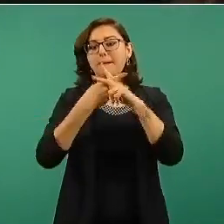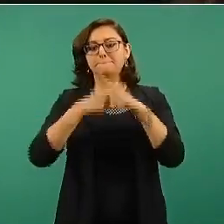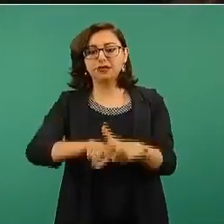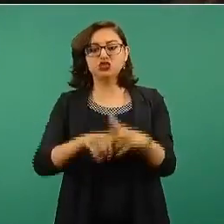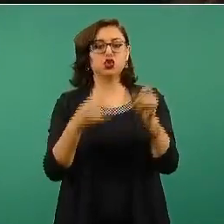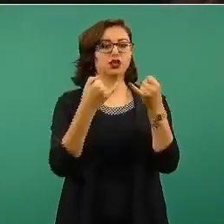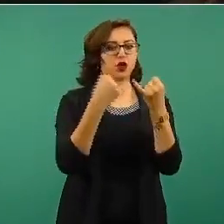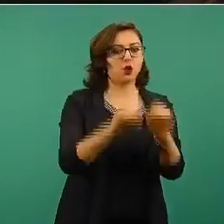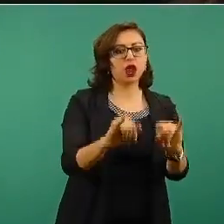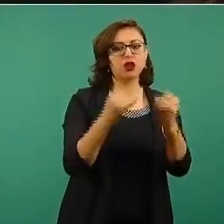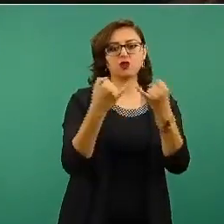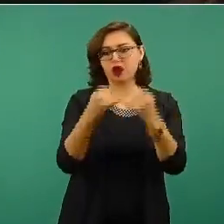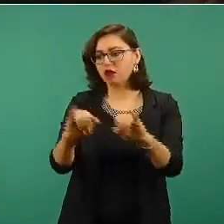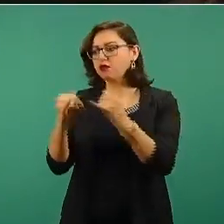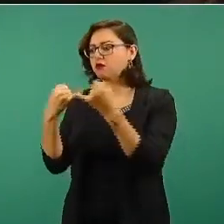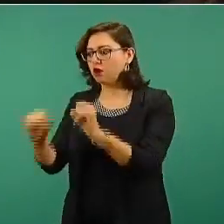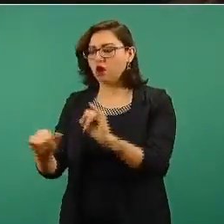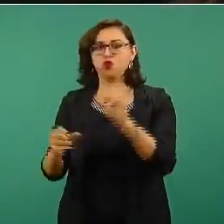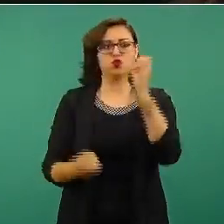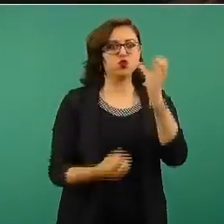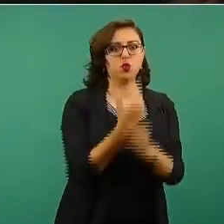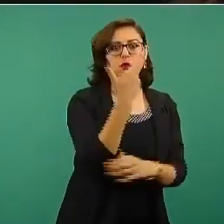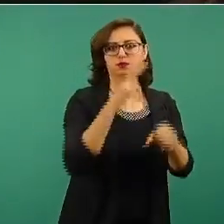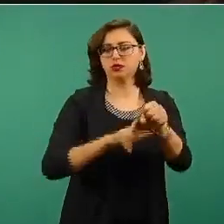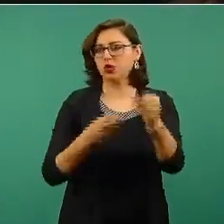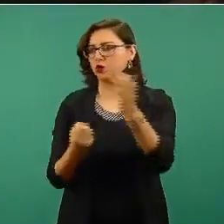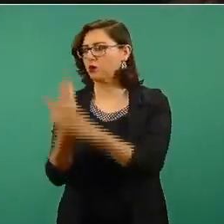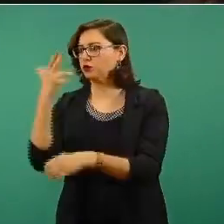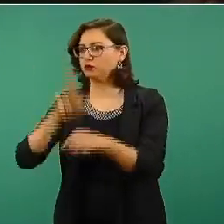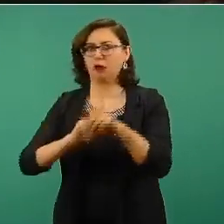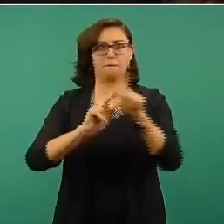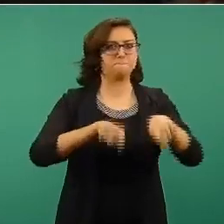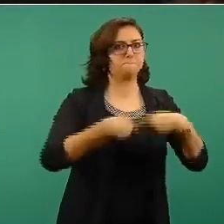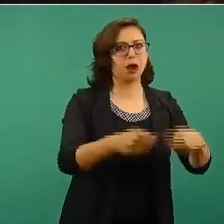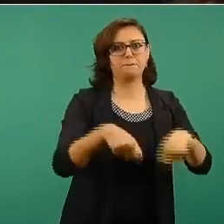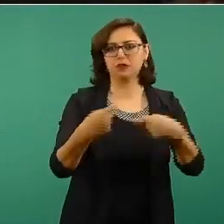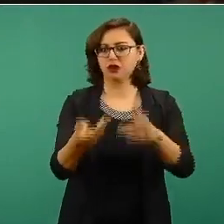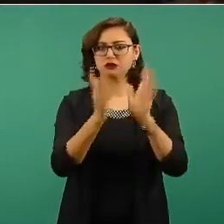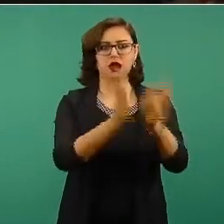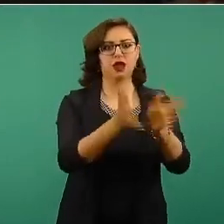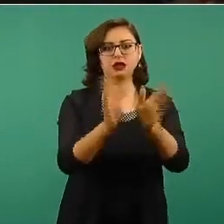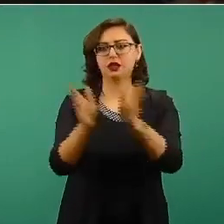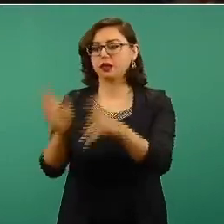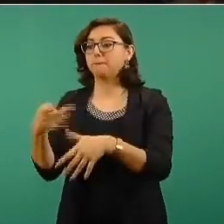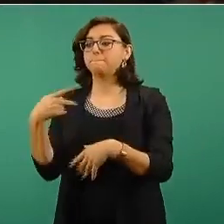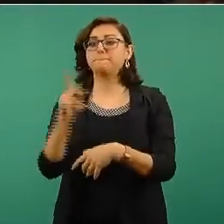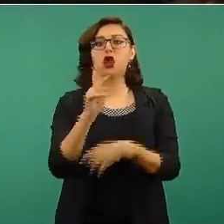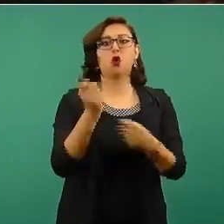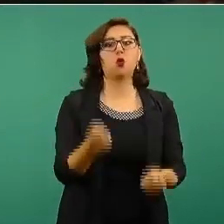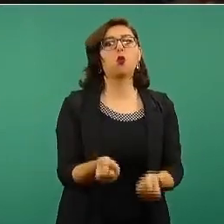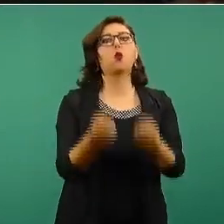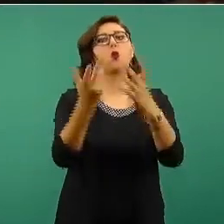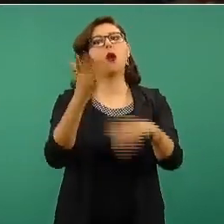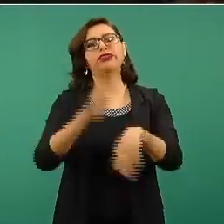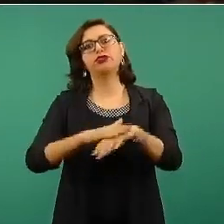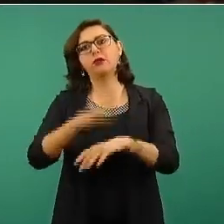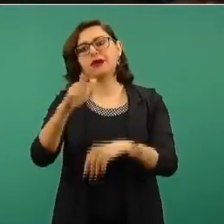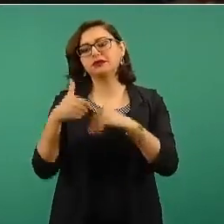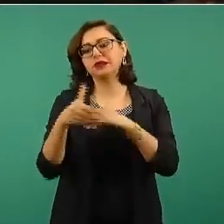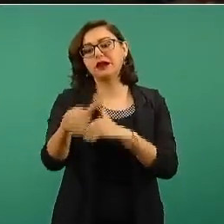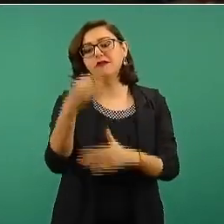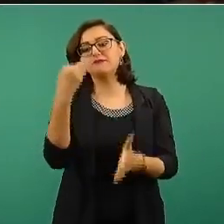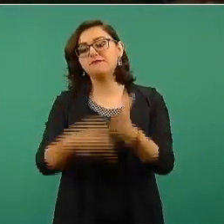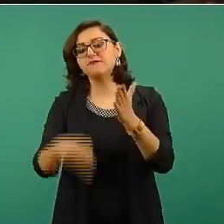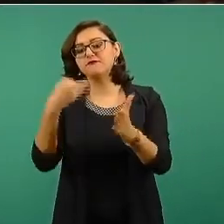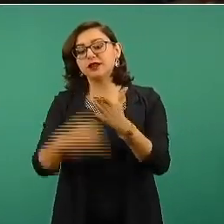la necesidad de estos hospitales para la población mexicana y que, bueno, expertos han mencionado que esta no va a